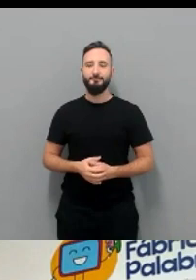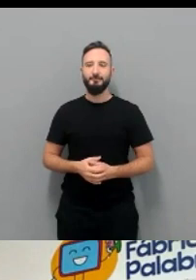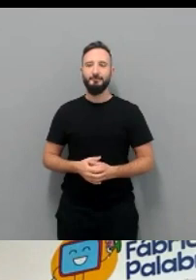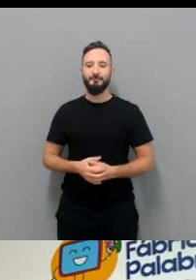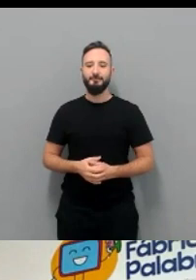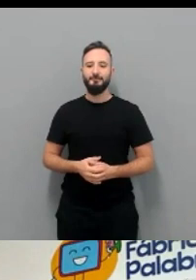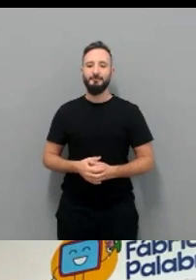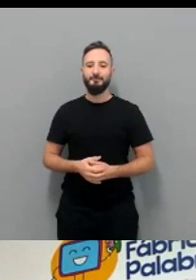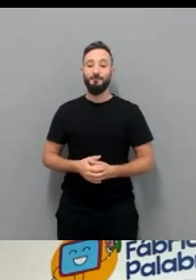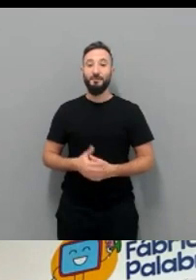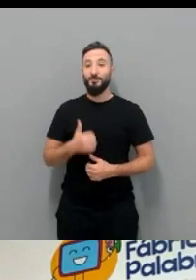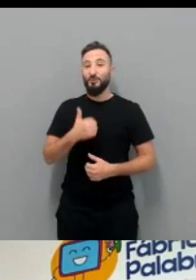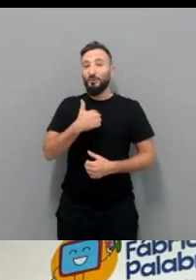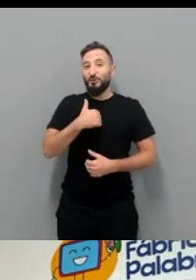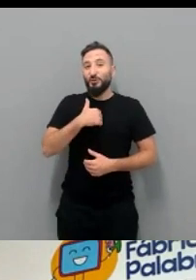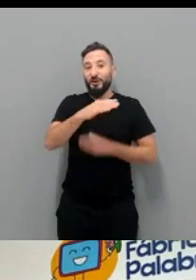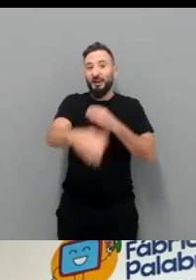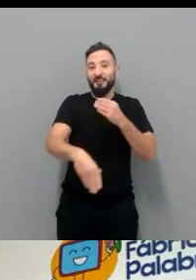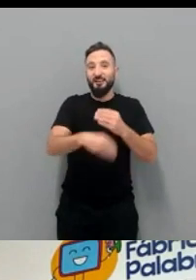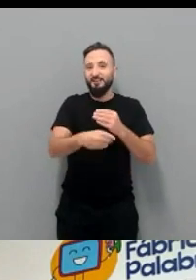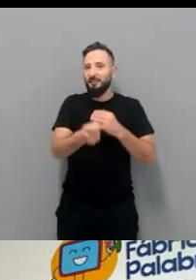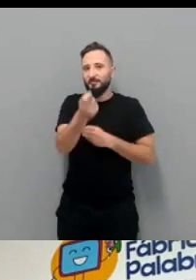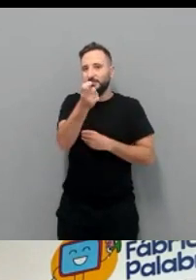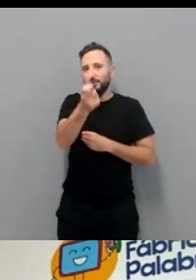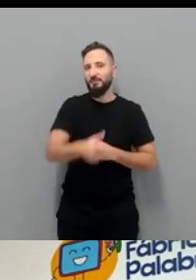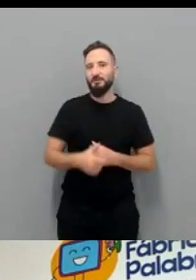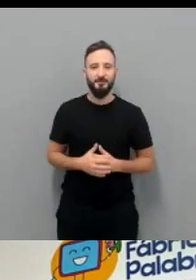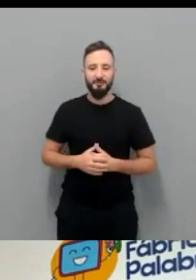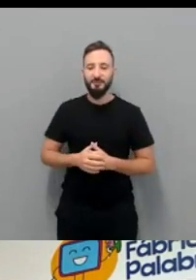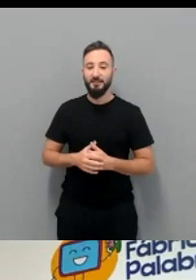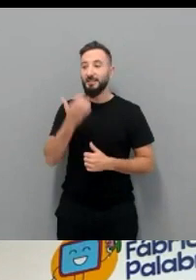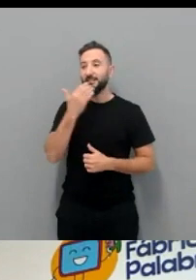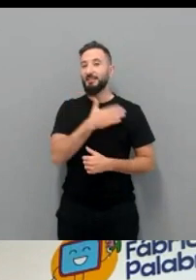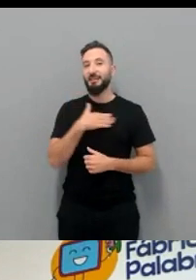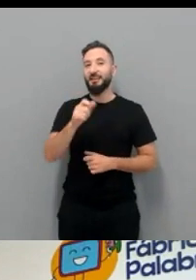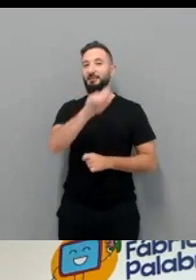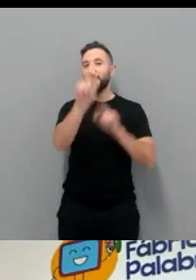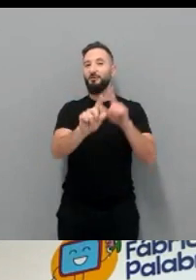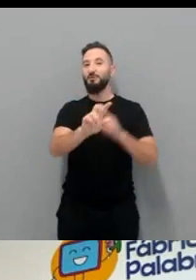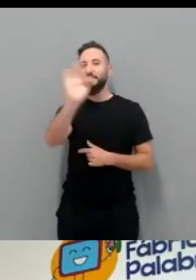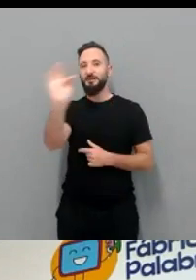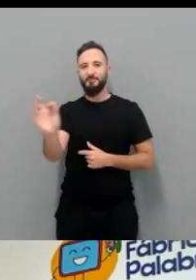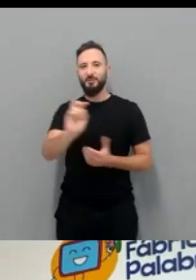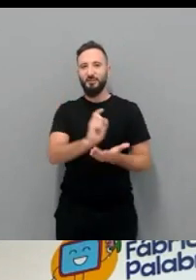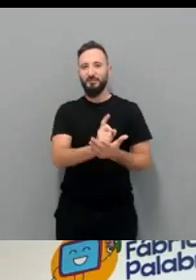Yo tengo poco que aportar, o sea que si queréis pasar a la siguiente pregunta.